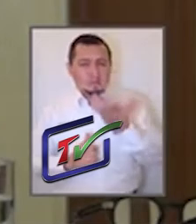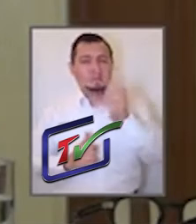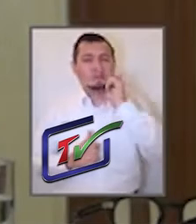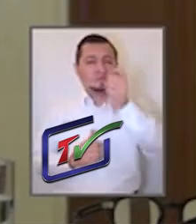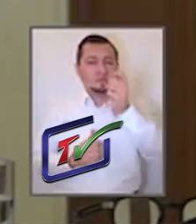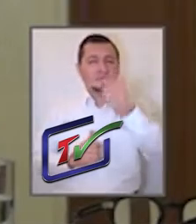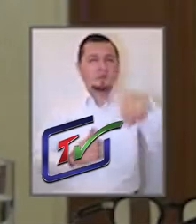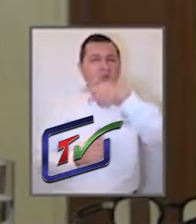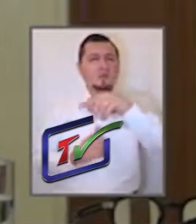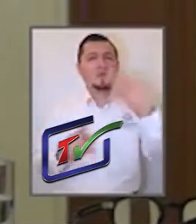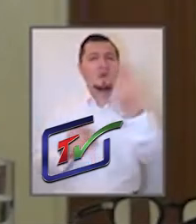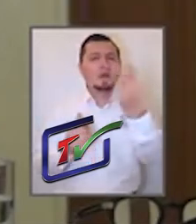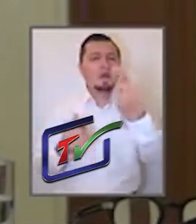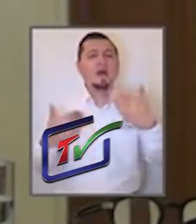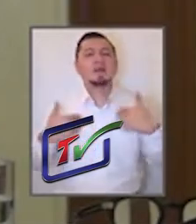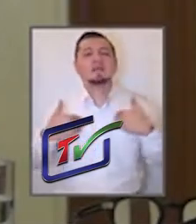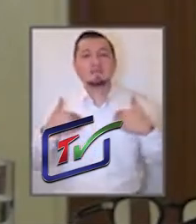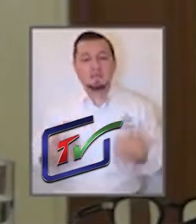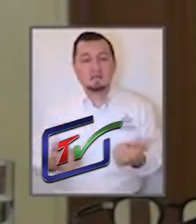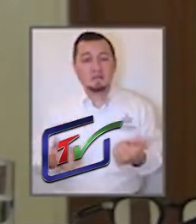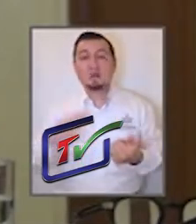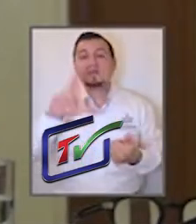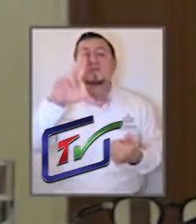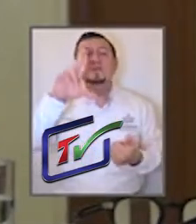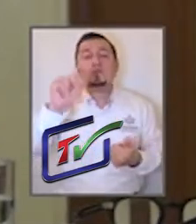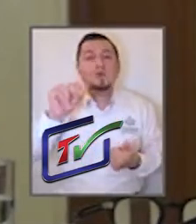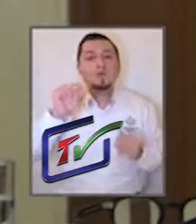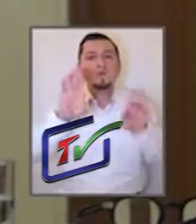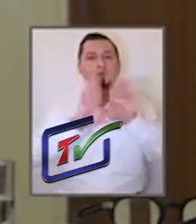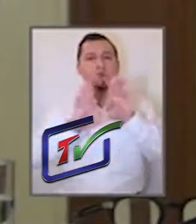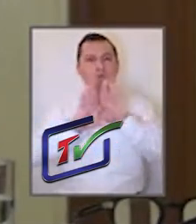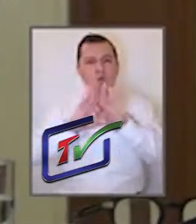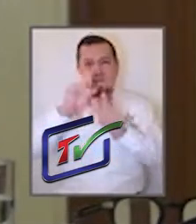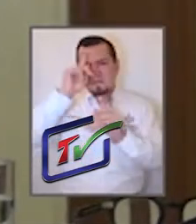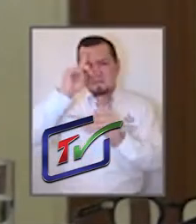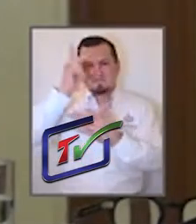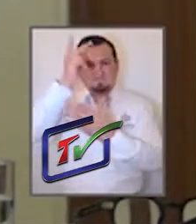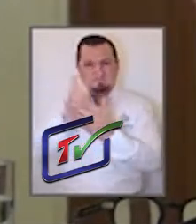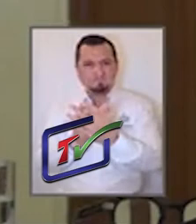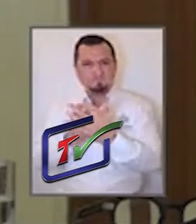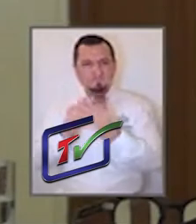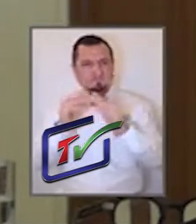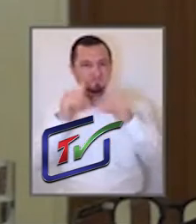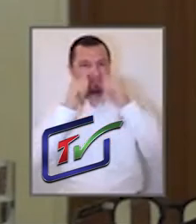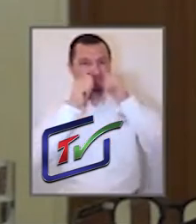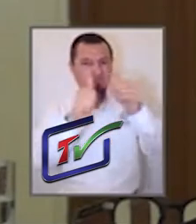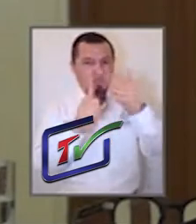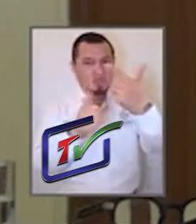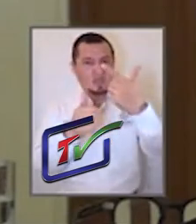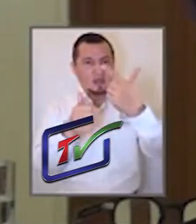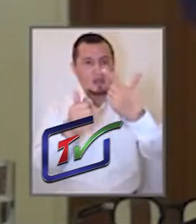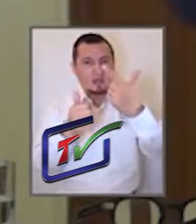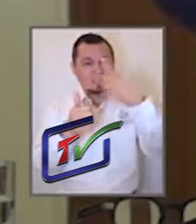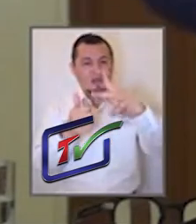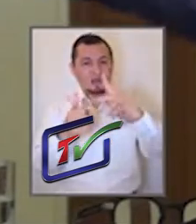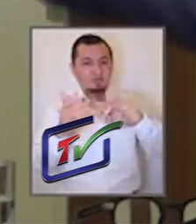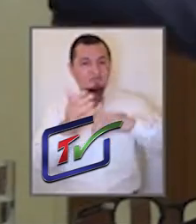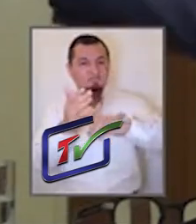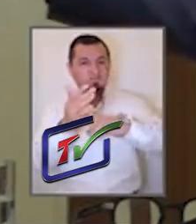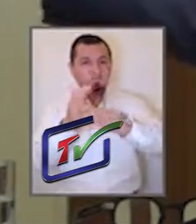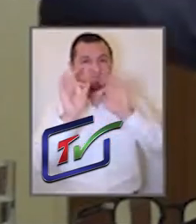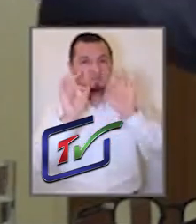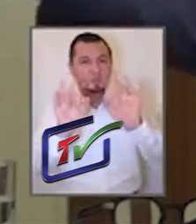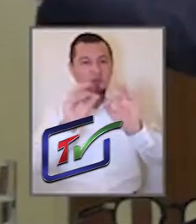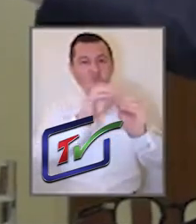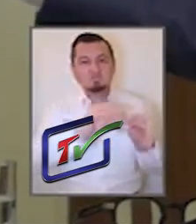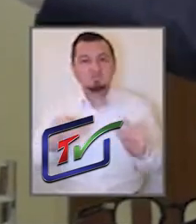lo que queremos evitar y queremos hacerle entender a la gente es que no se trata de organizar un plan de irse a un restaurante hasta las 7 de la tarde el